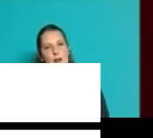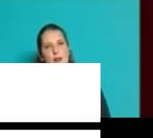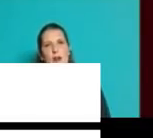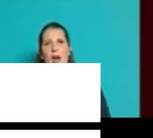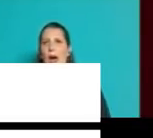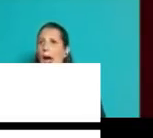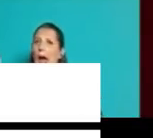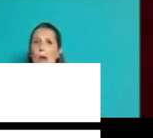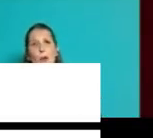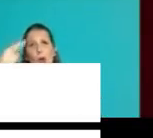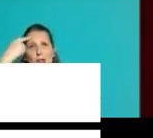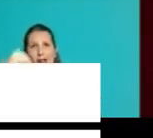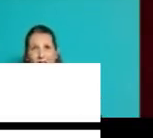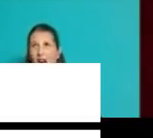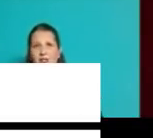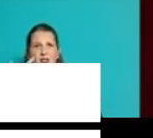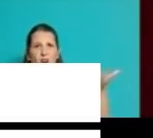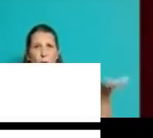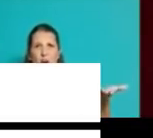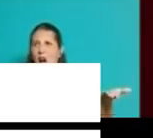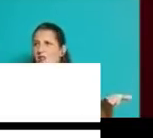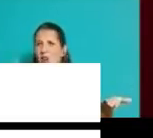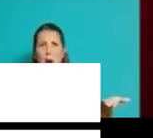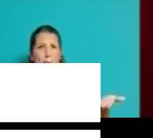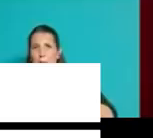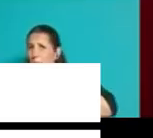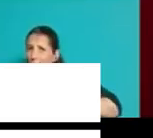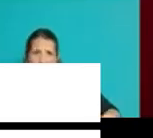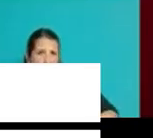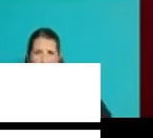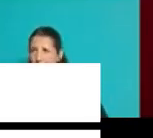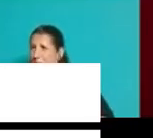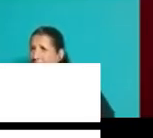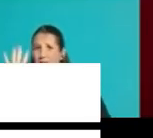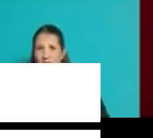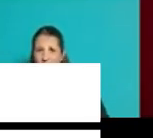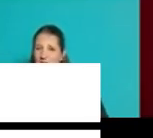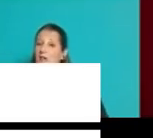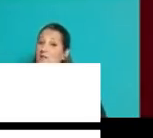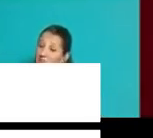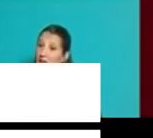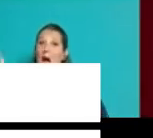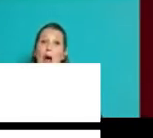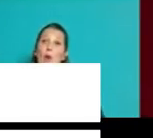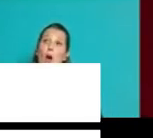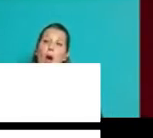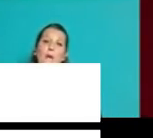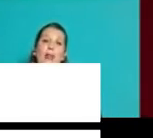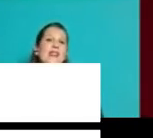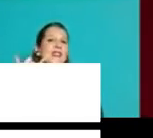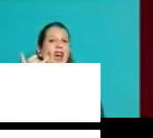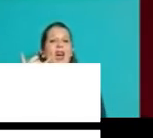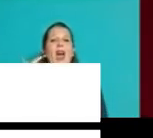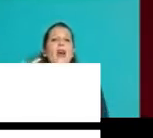peor que hace unos años. Todo me cuesta más. Y algunos me van a recordar que el año pasado aquí dije que lo peor ya